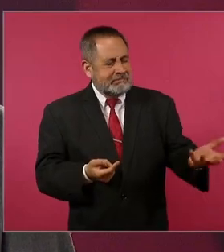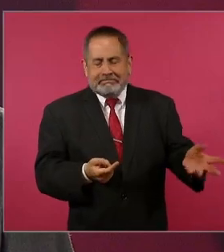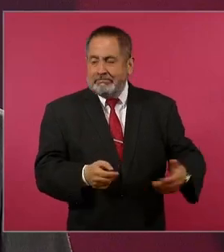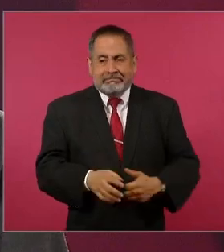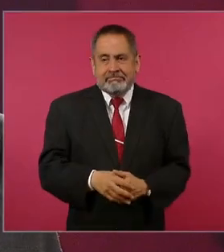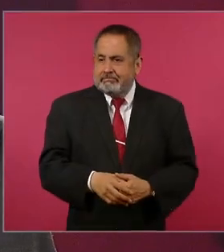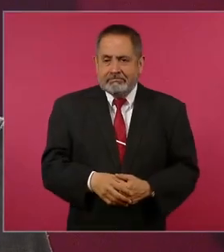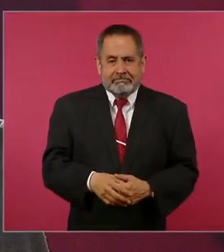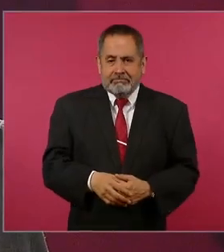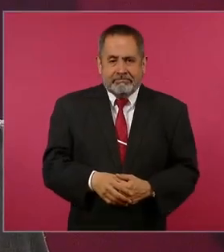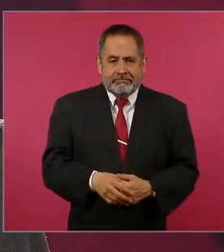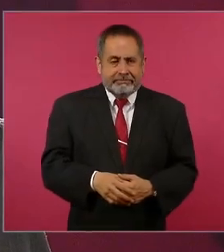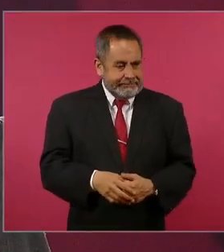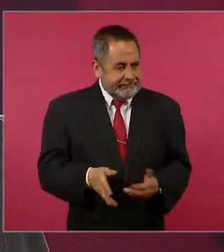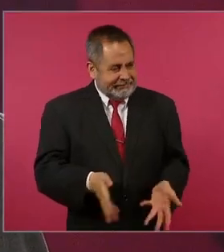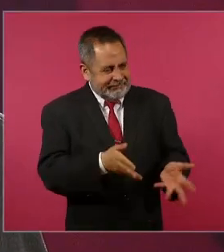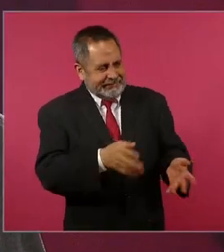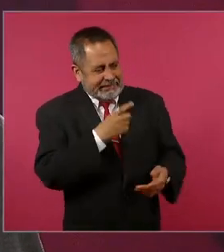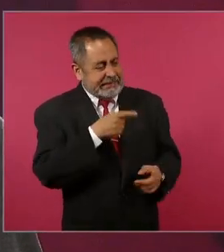exponer